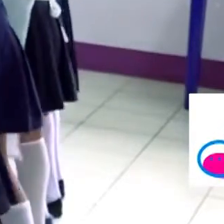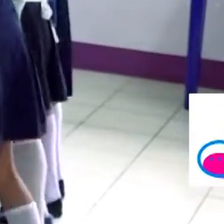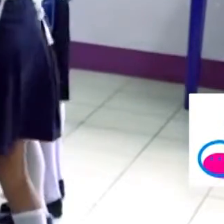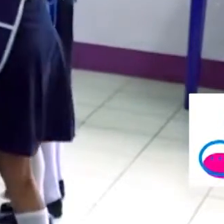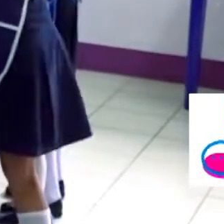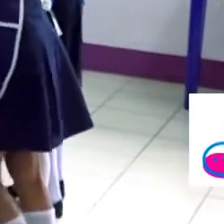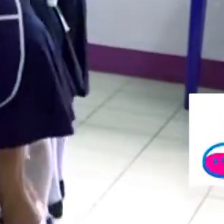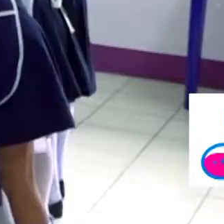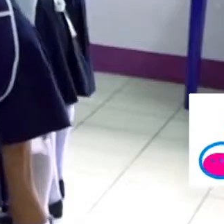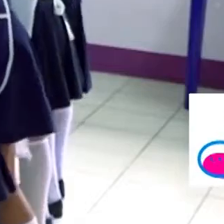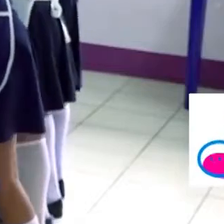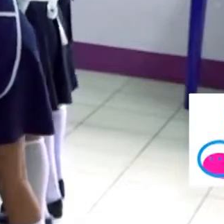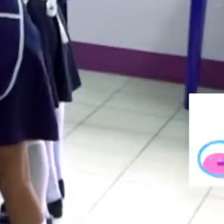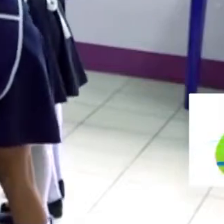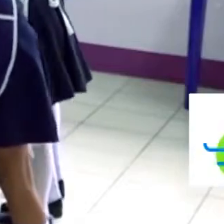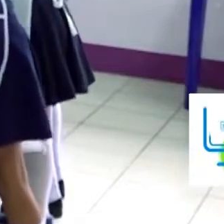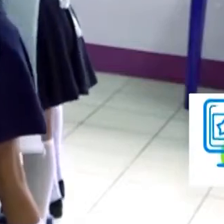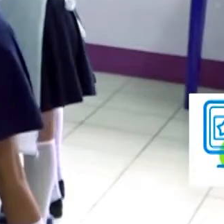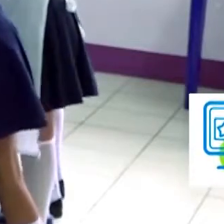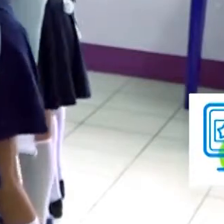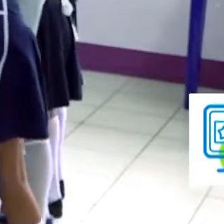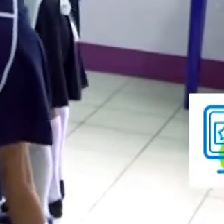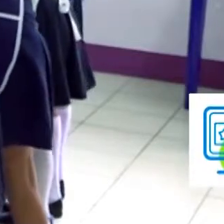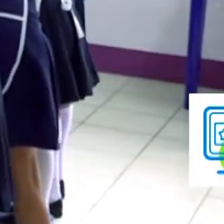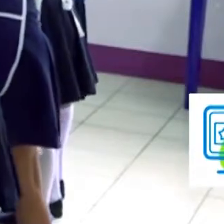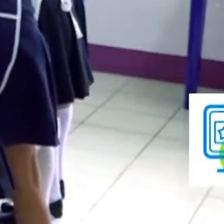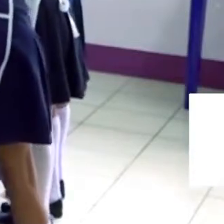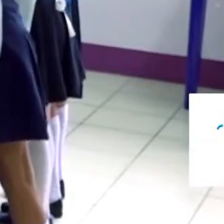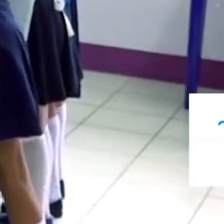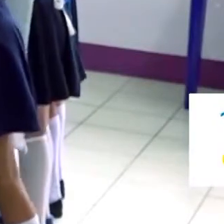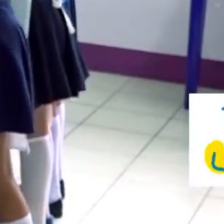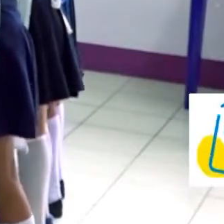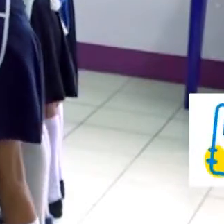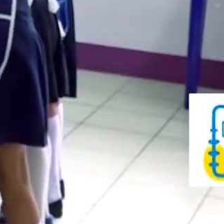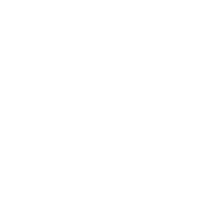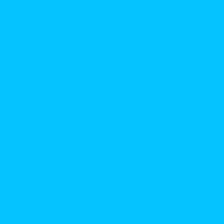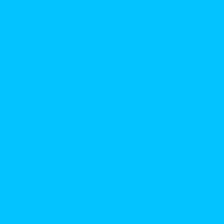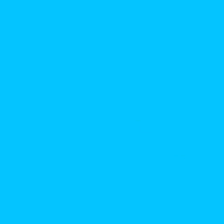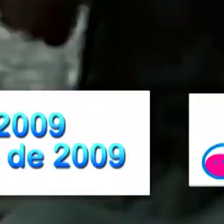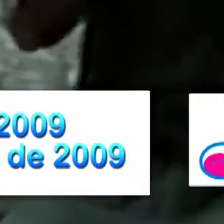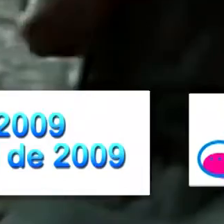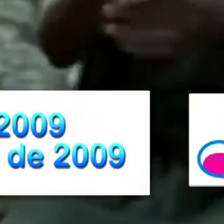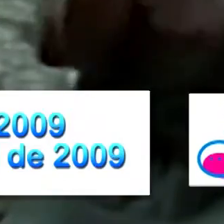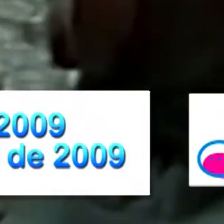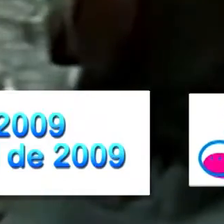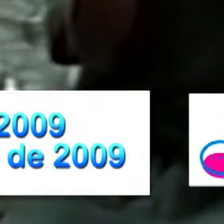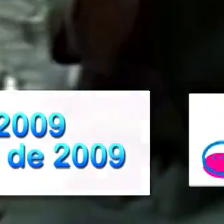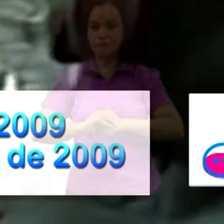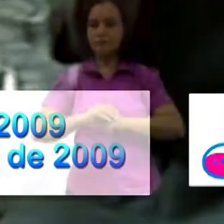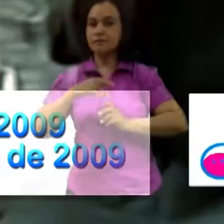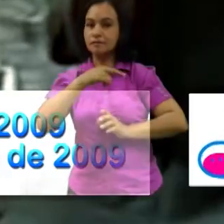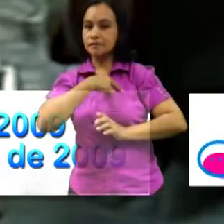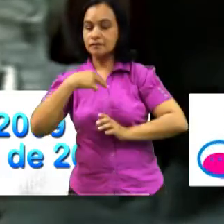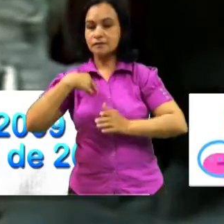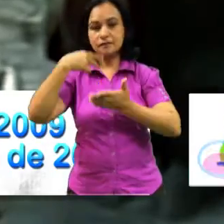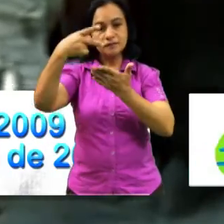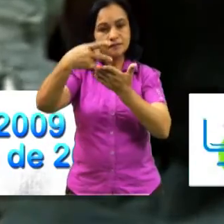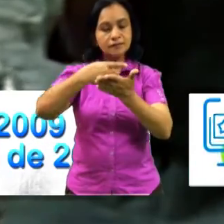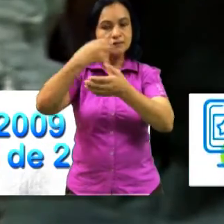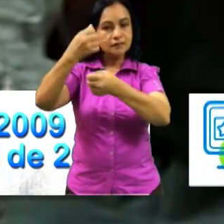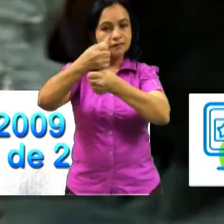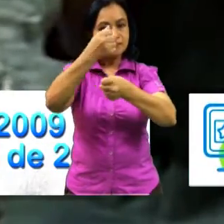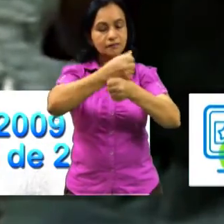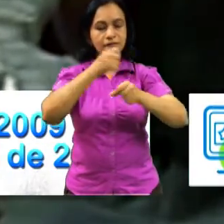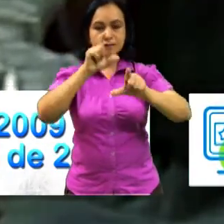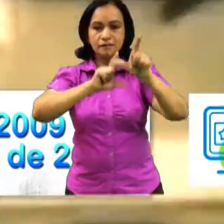se lo damos a conocer a las personas para que nos podamos comunicar y seamos iguales en la comunicación. Para consolidar ese proyecto de trabajo